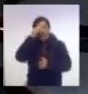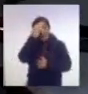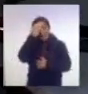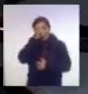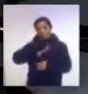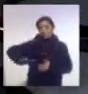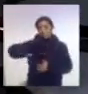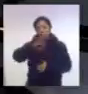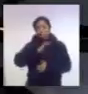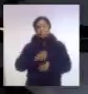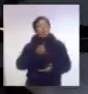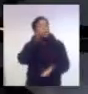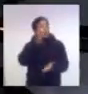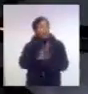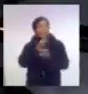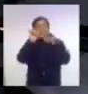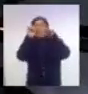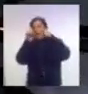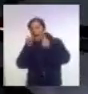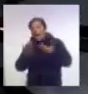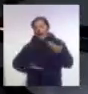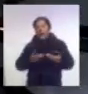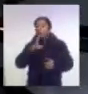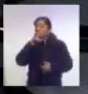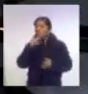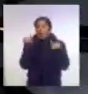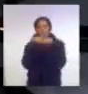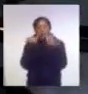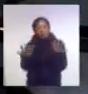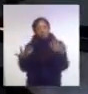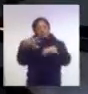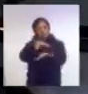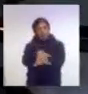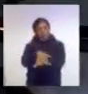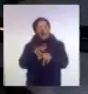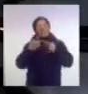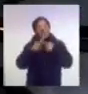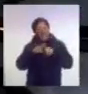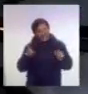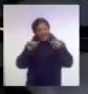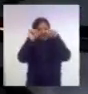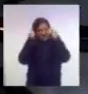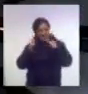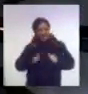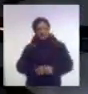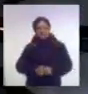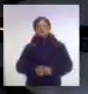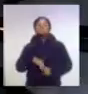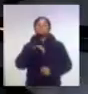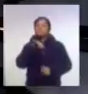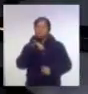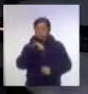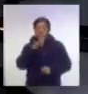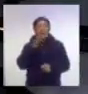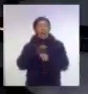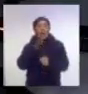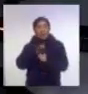no solamente el arte de la danza, sino se fusionan diferentes artes. Sí, bueno, en esta ocasión,